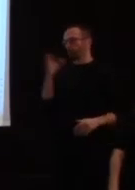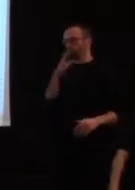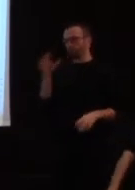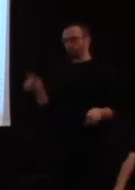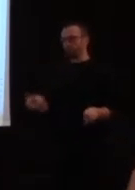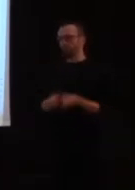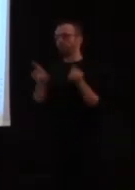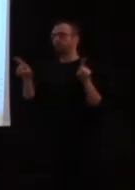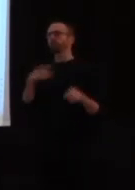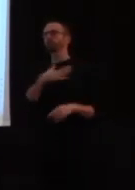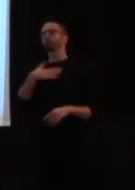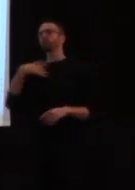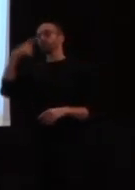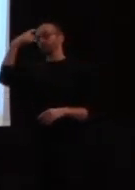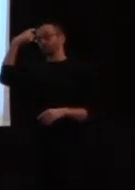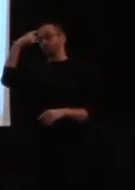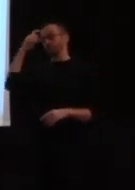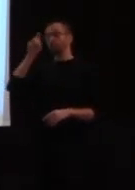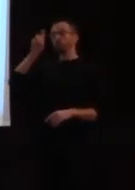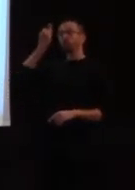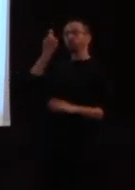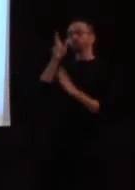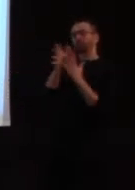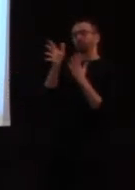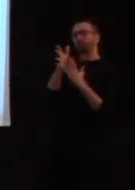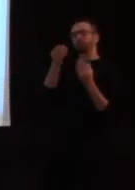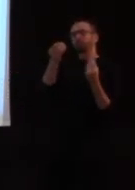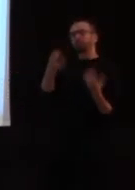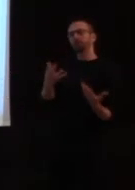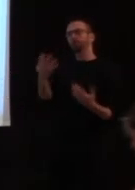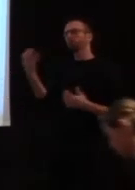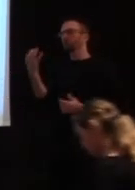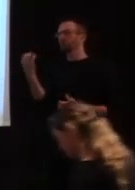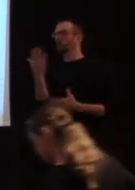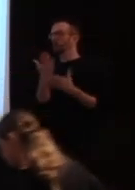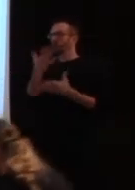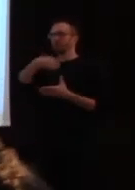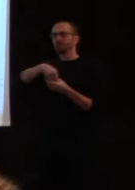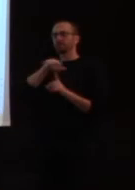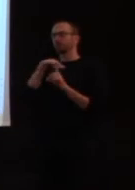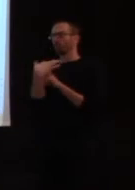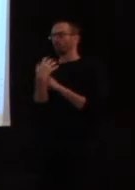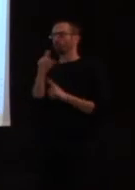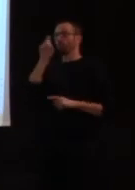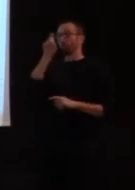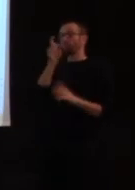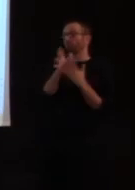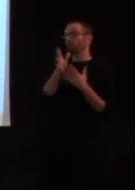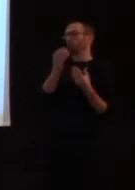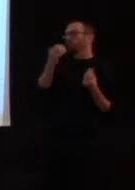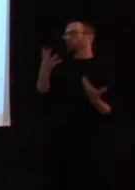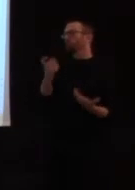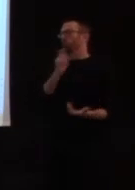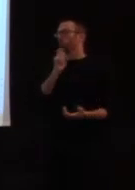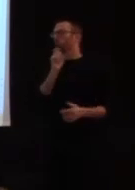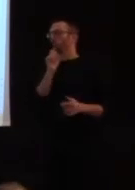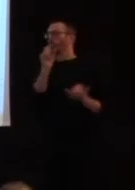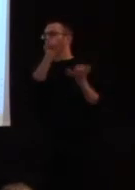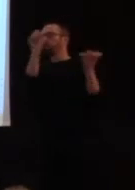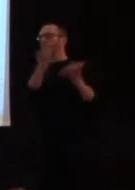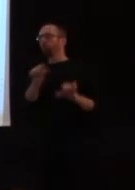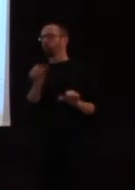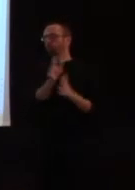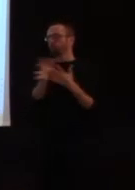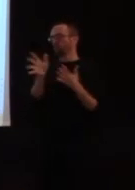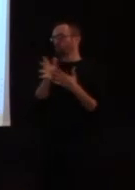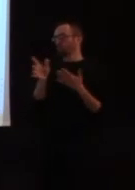saber qué es lo que ocurre cuando un profesor explica bien. Intentamos, ¿qué hace en clase? Cuando lo tienes que explicar bien, ¿qué hace? ¿Cómo se lo hace para explicar bien, no? Y ellos